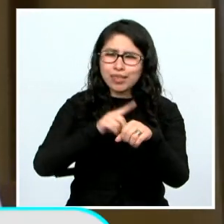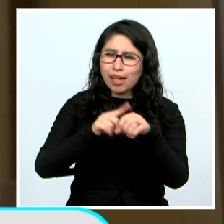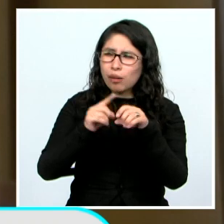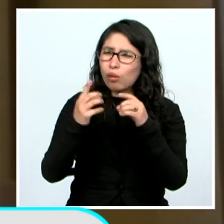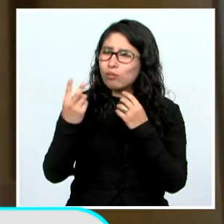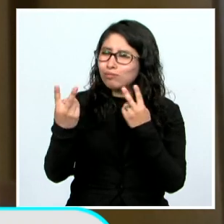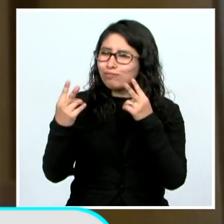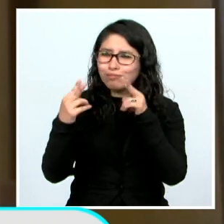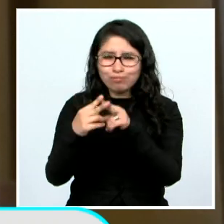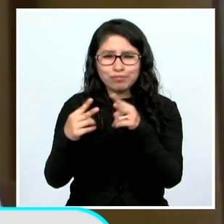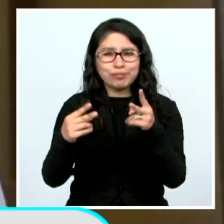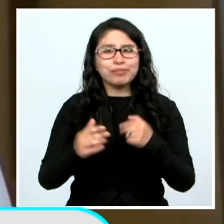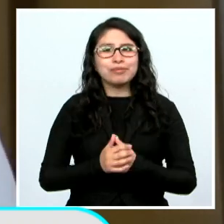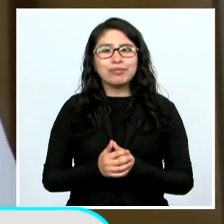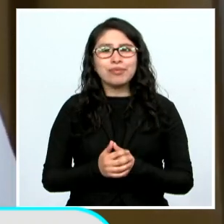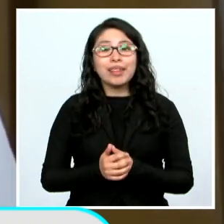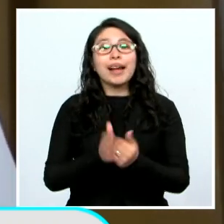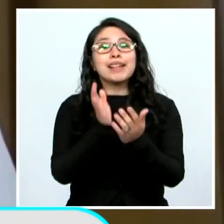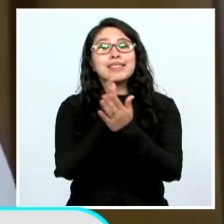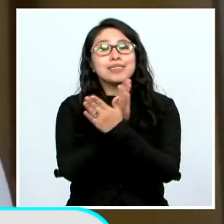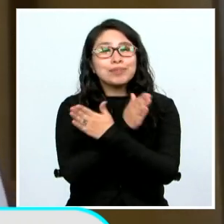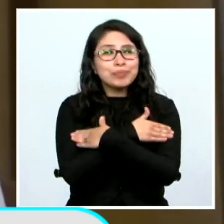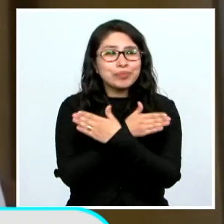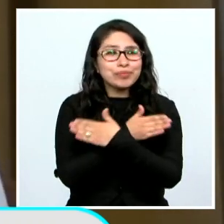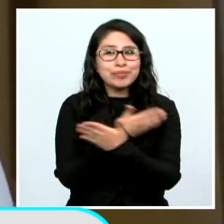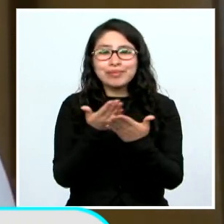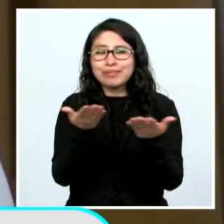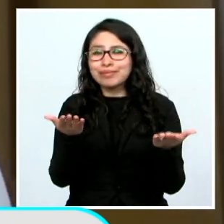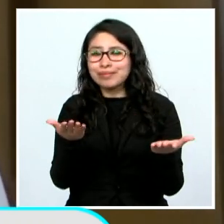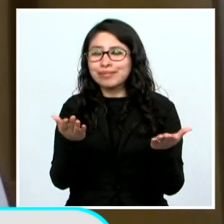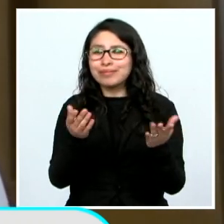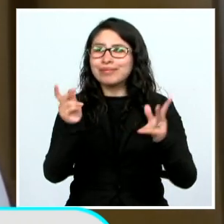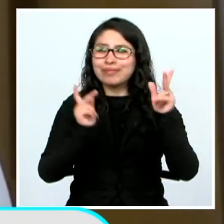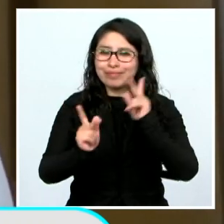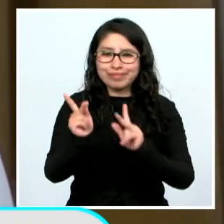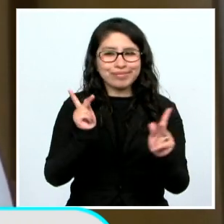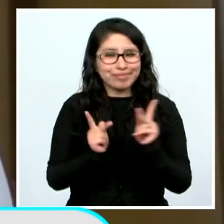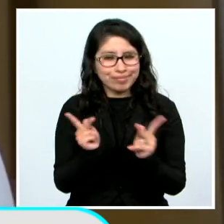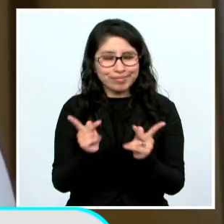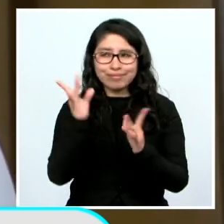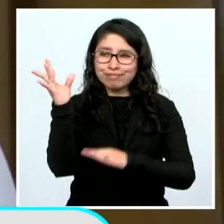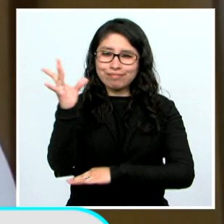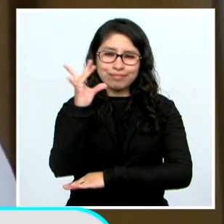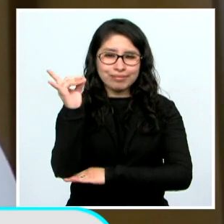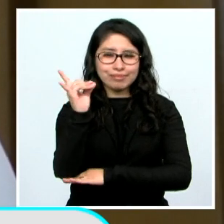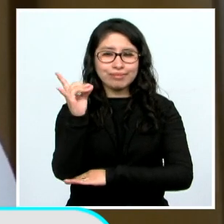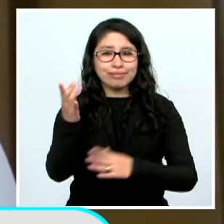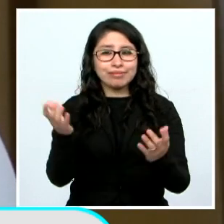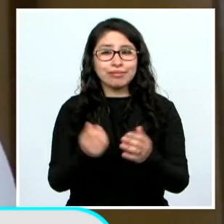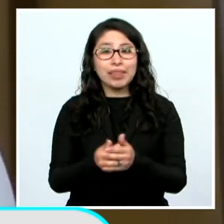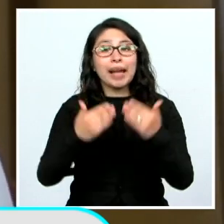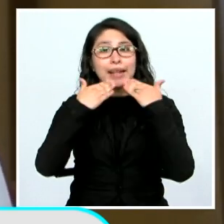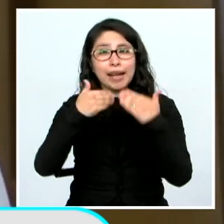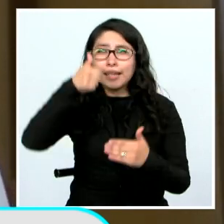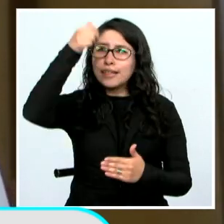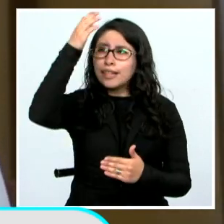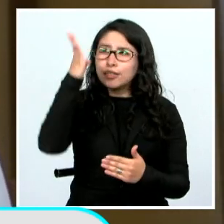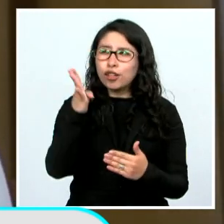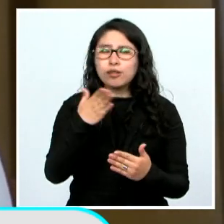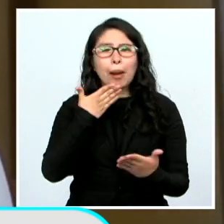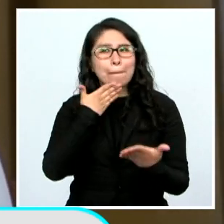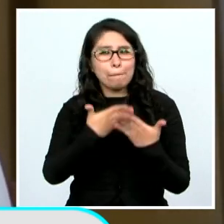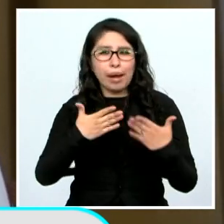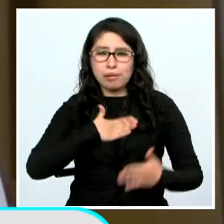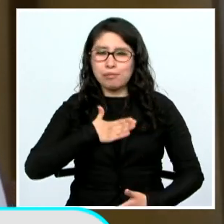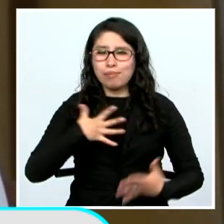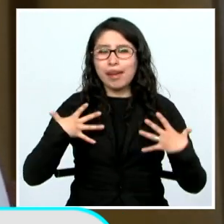tengo esta oportunidad, y saludar también a toda la audiencia. Y bueno, gracias a Dios estoy bien.